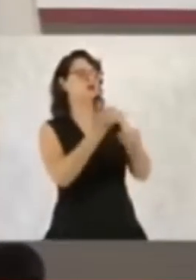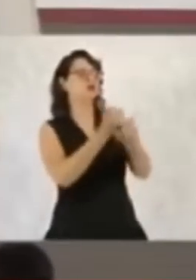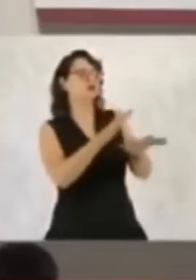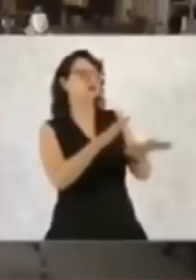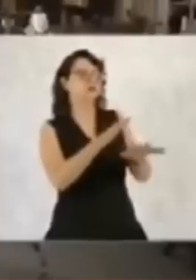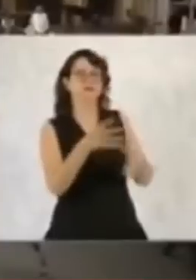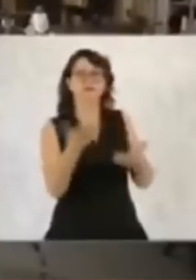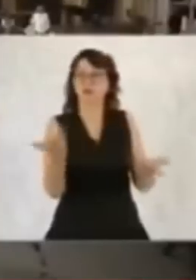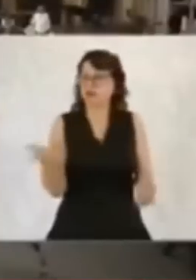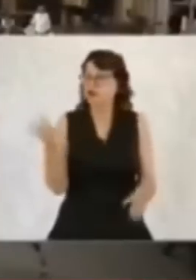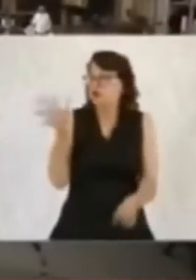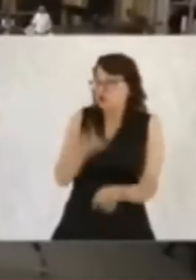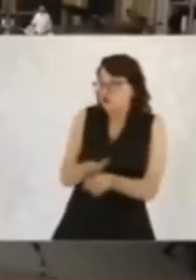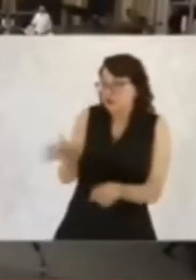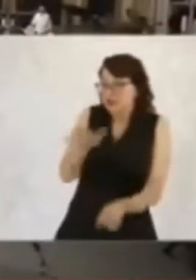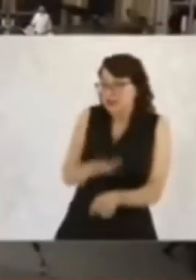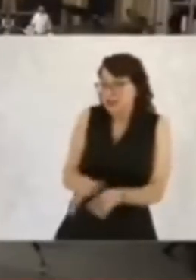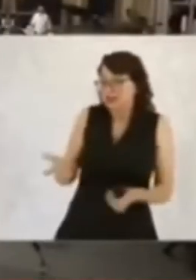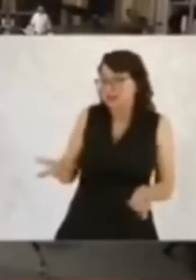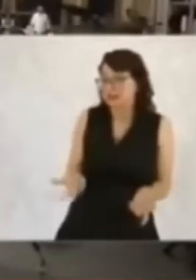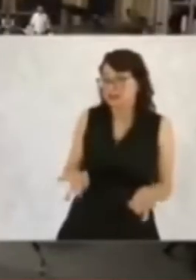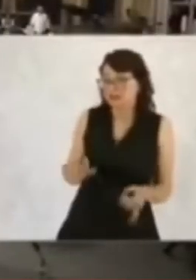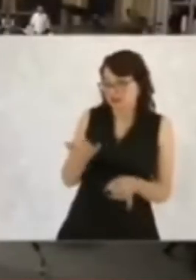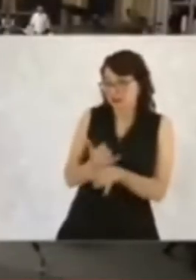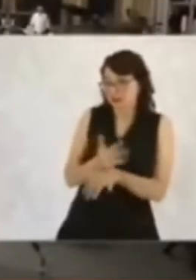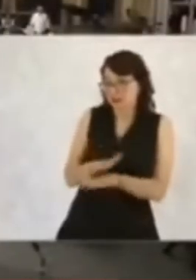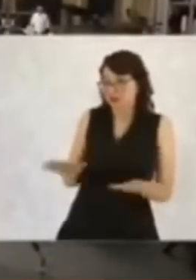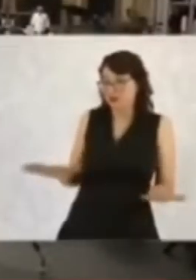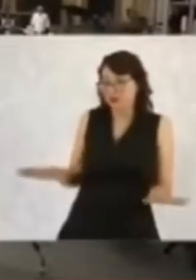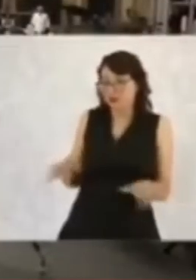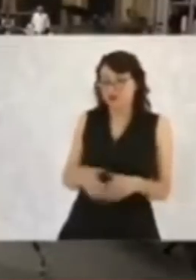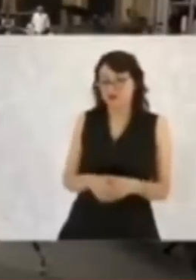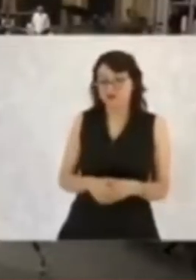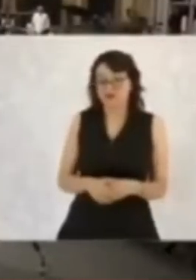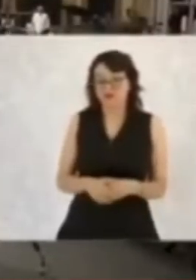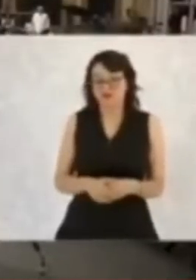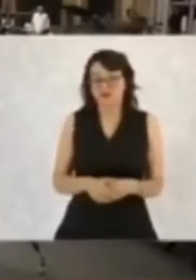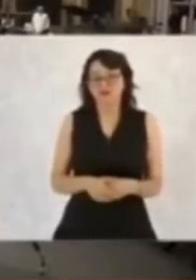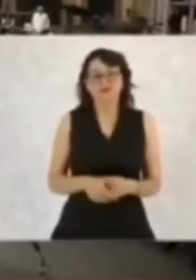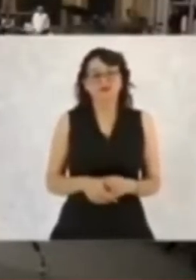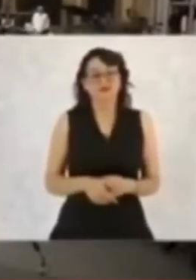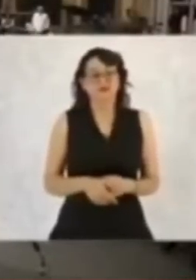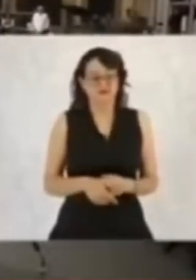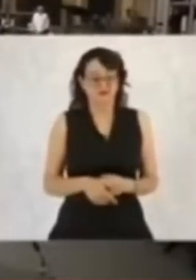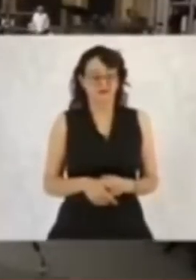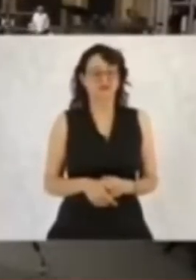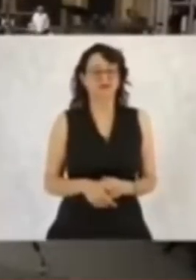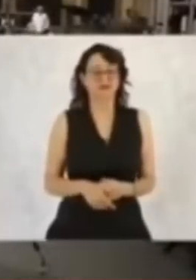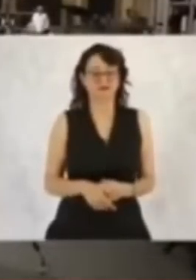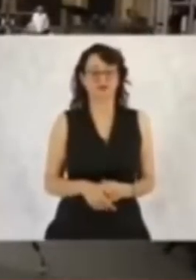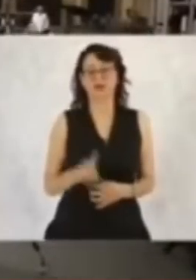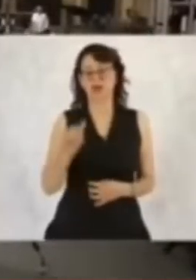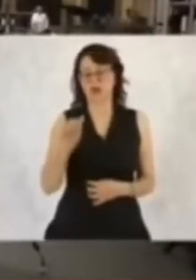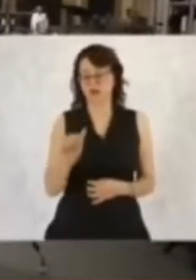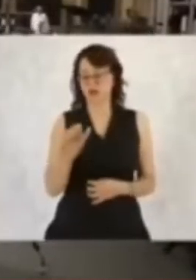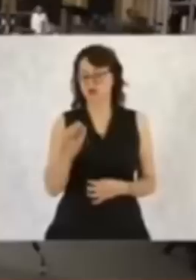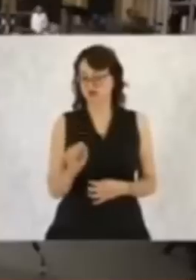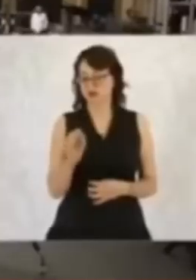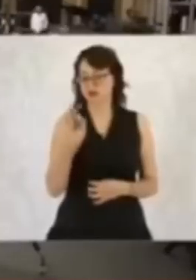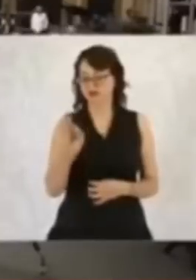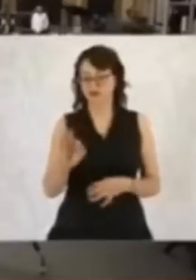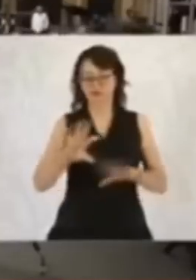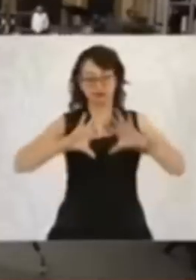parecieran datos suficientes, ¿no?, de esta auditoría. es una auditoría, un informe integral de la Auditoría Superior